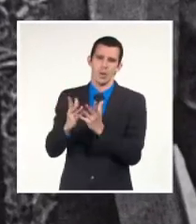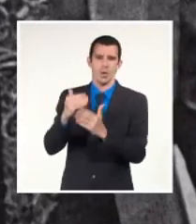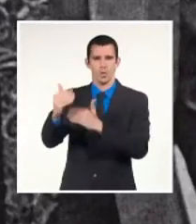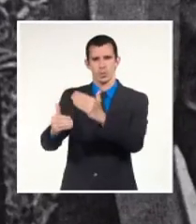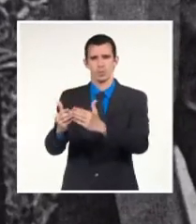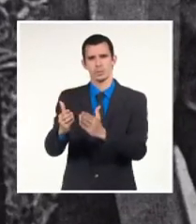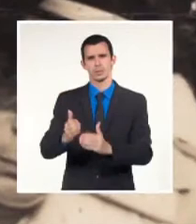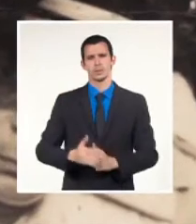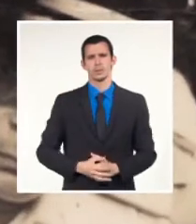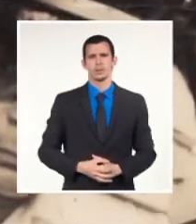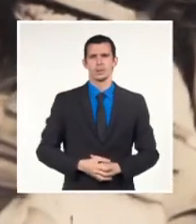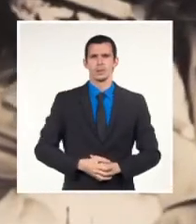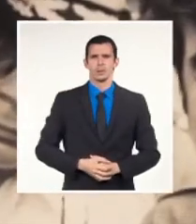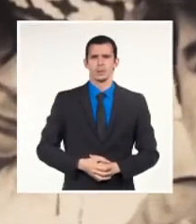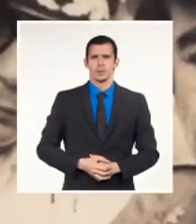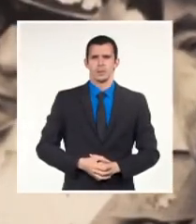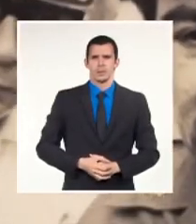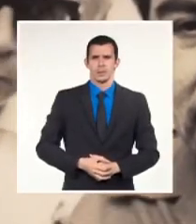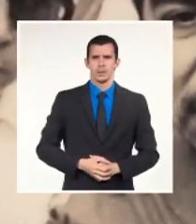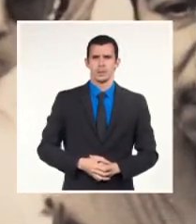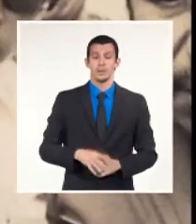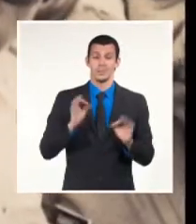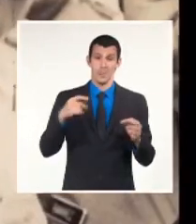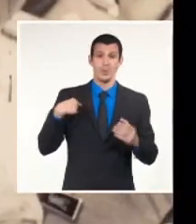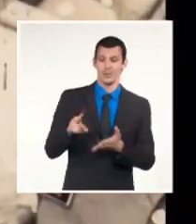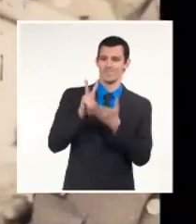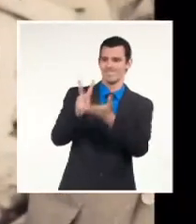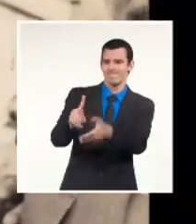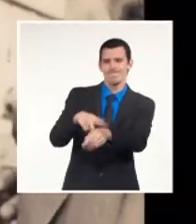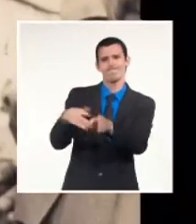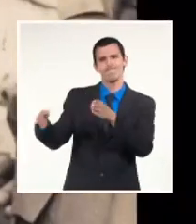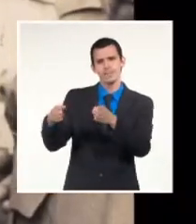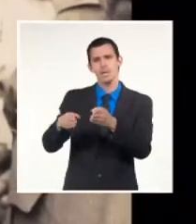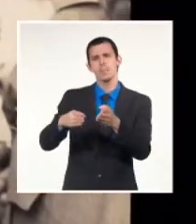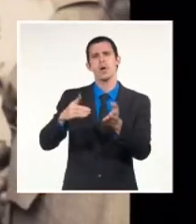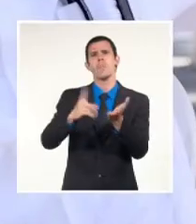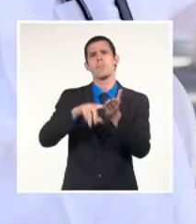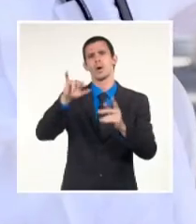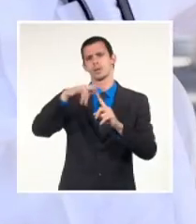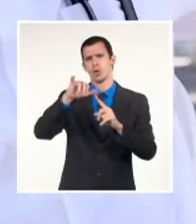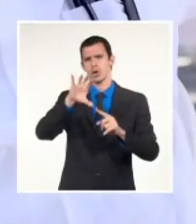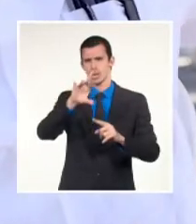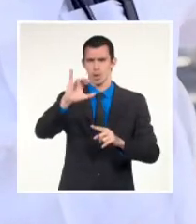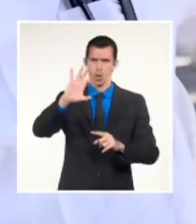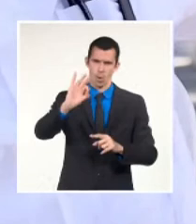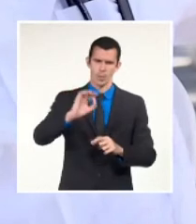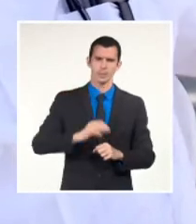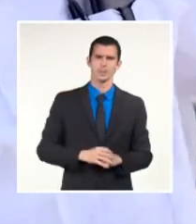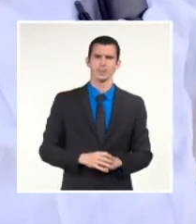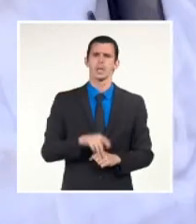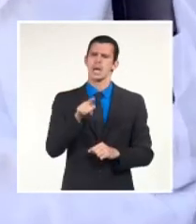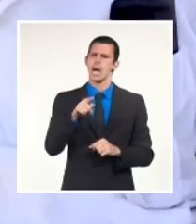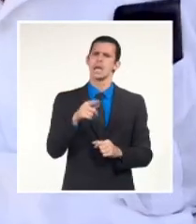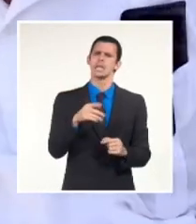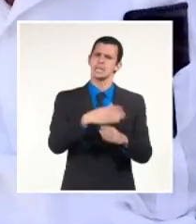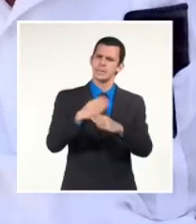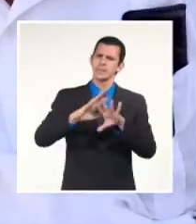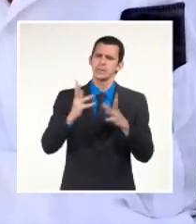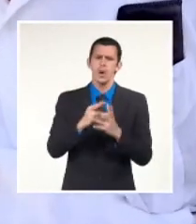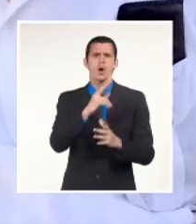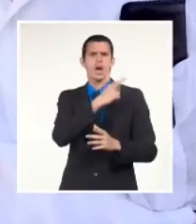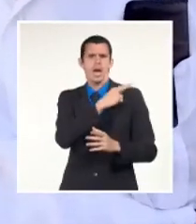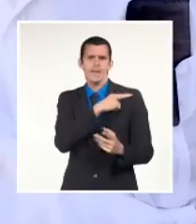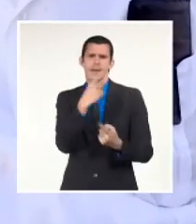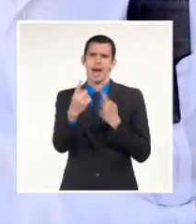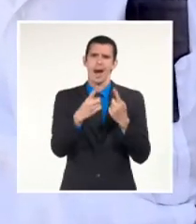Vinieron varios aguaciles, tanto de allá de la prisión de Marion como de la Florida, en esta iglesia que está detrás de